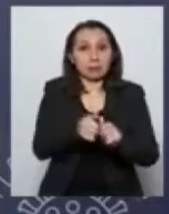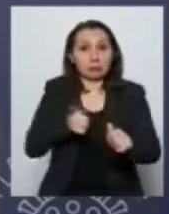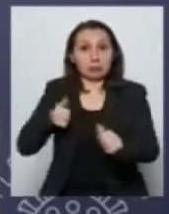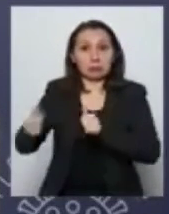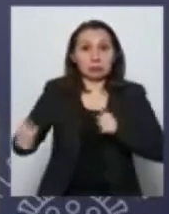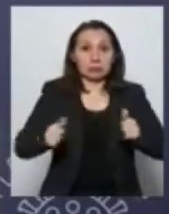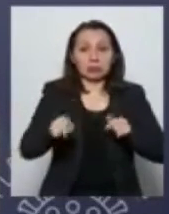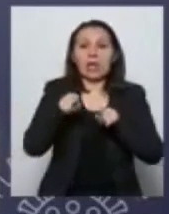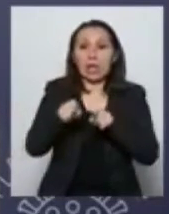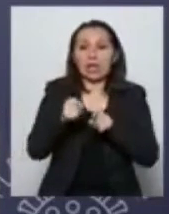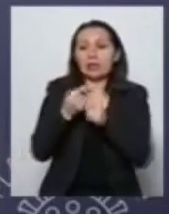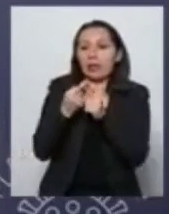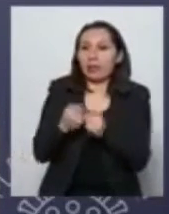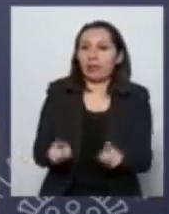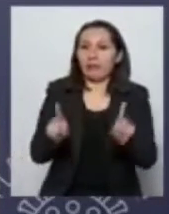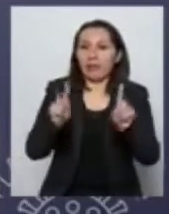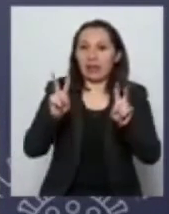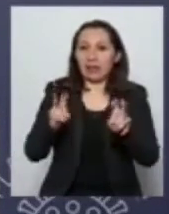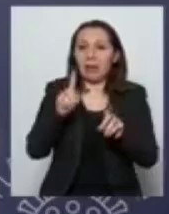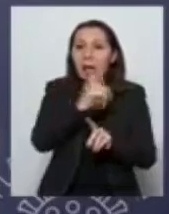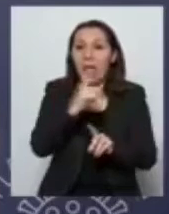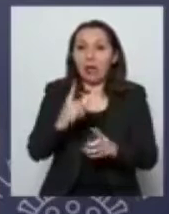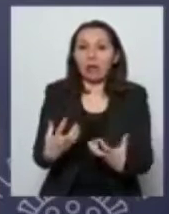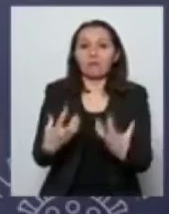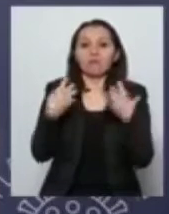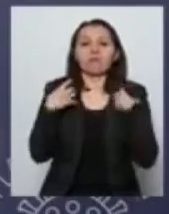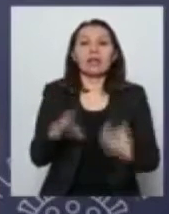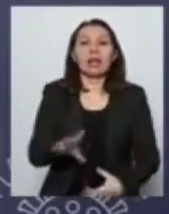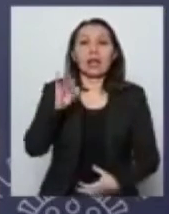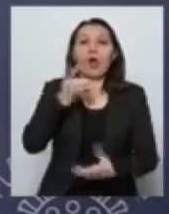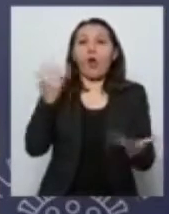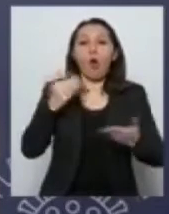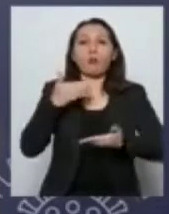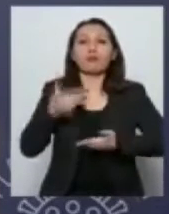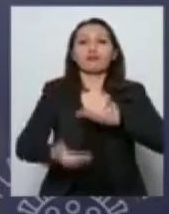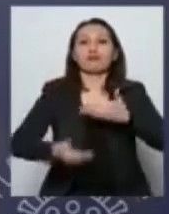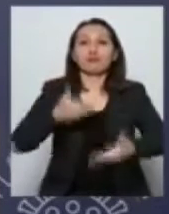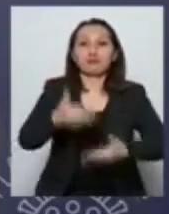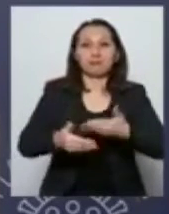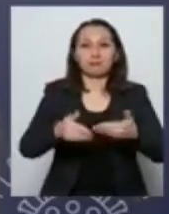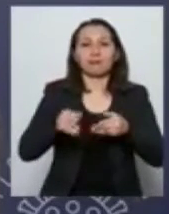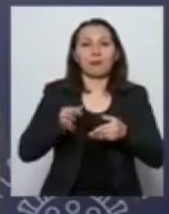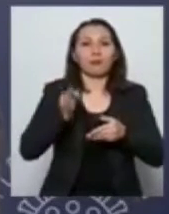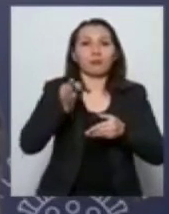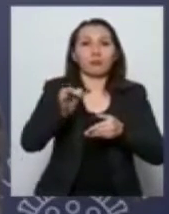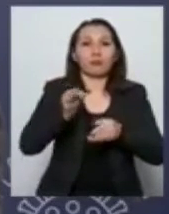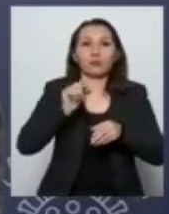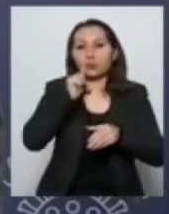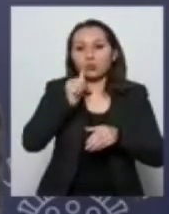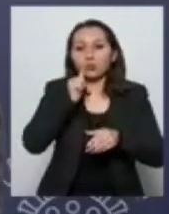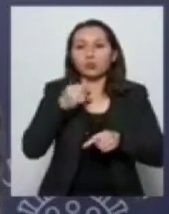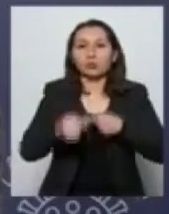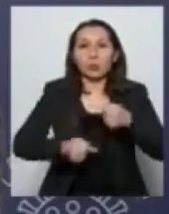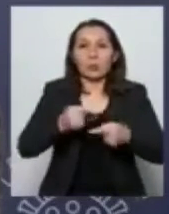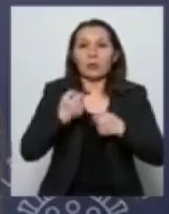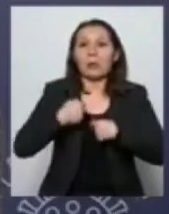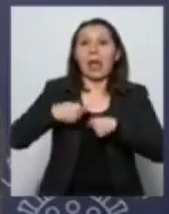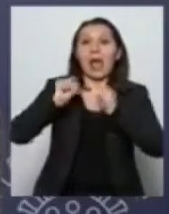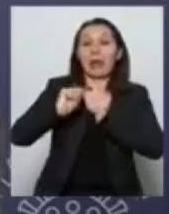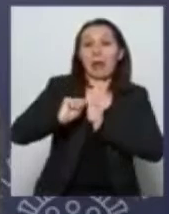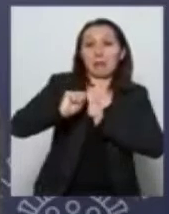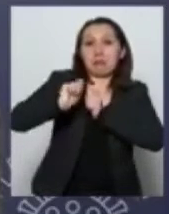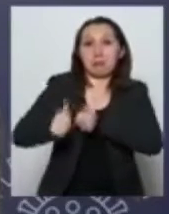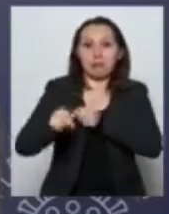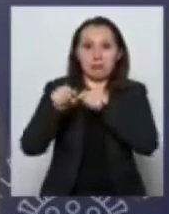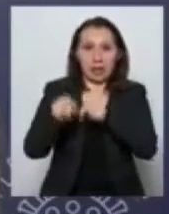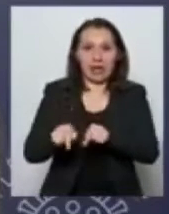lo que permite diferenciar cómo nos va a ir en definitiva en la tarea de ganar